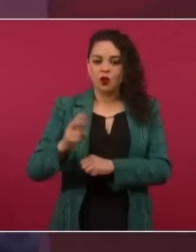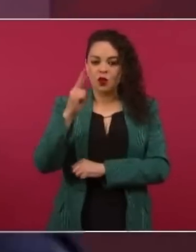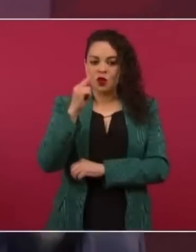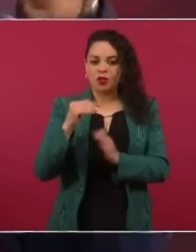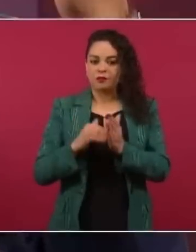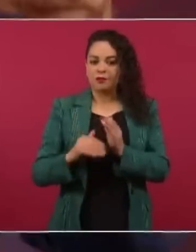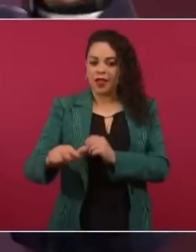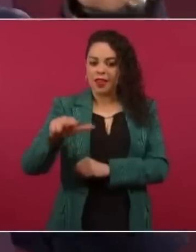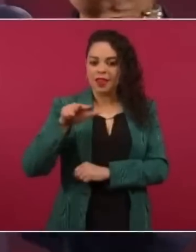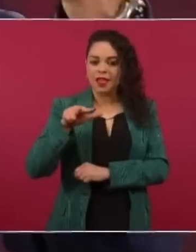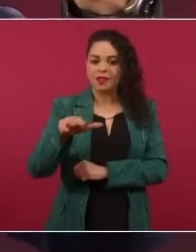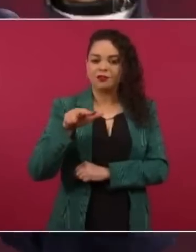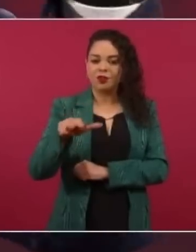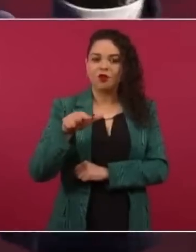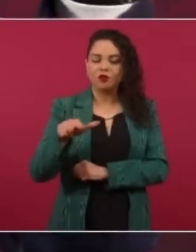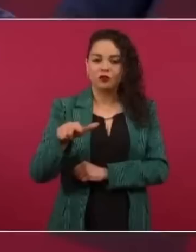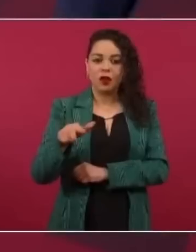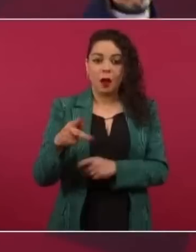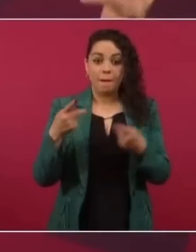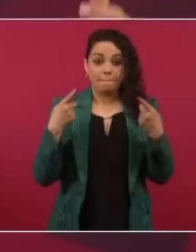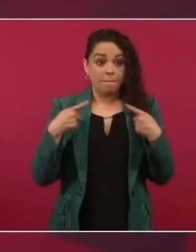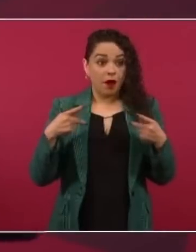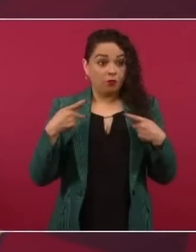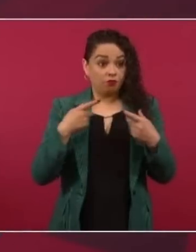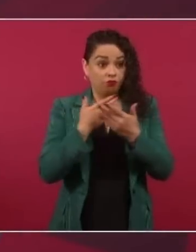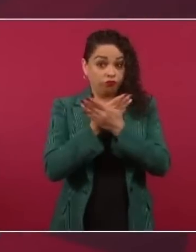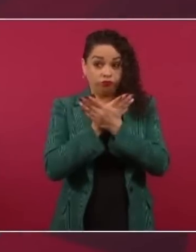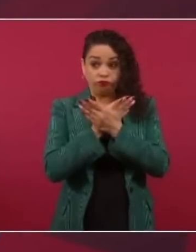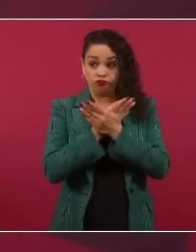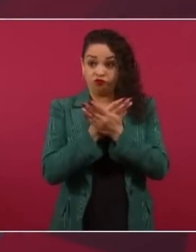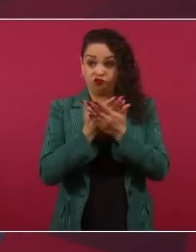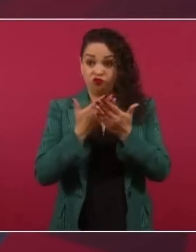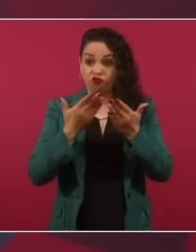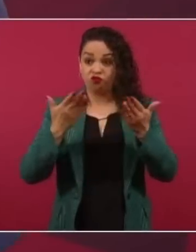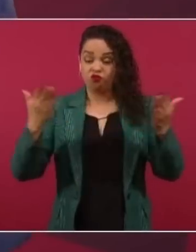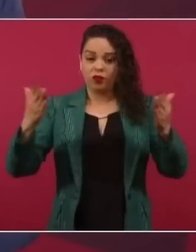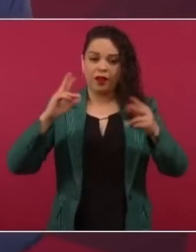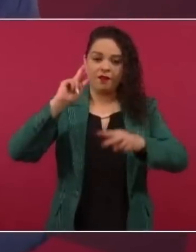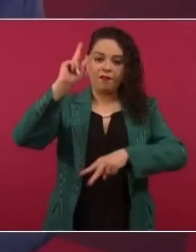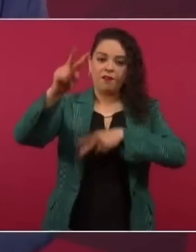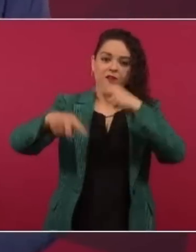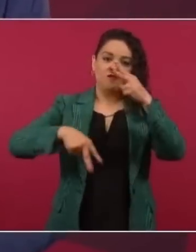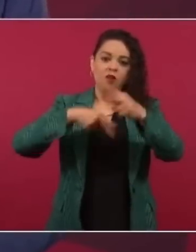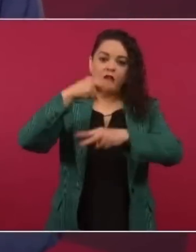fue el pueblo el que dijo basta